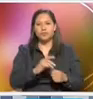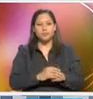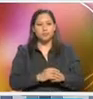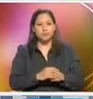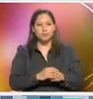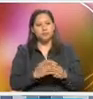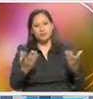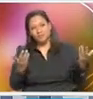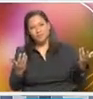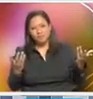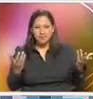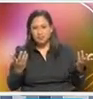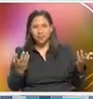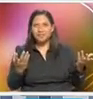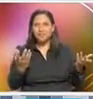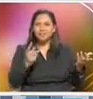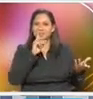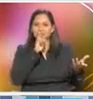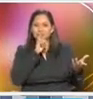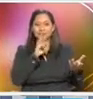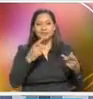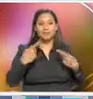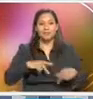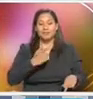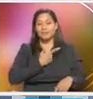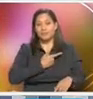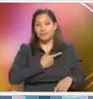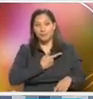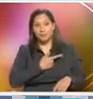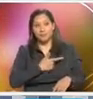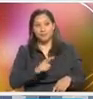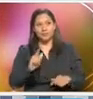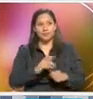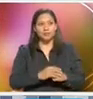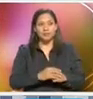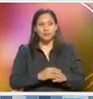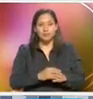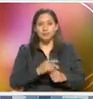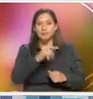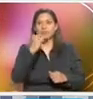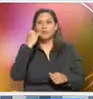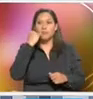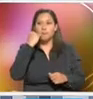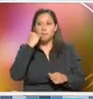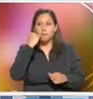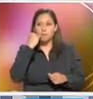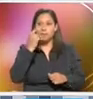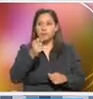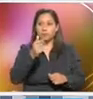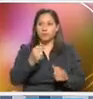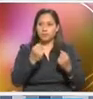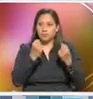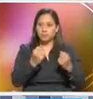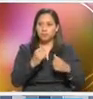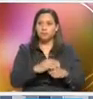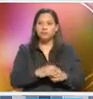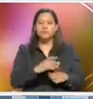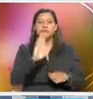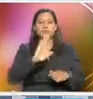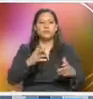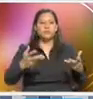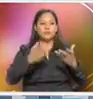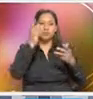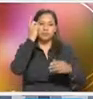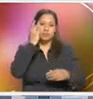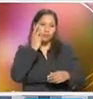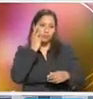crudo. Que hay gente que no le gusta muchas veces. Sí, eso sí es cierto. ¿no? Y la espinaca que es medio fuerte, Y la espinaca que ¿no? es fuerte sabor, no es como una lechuga, Claro,